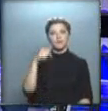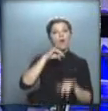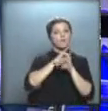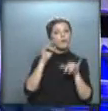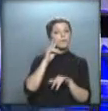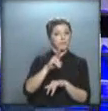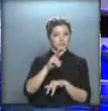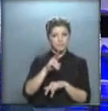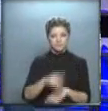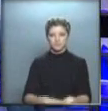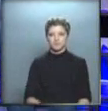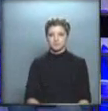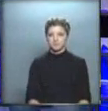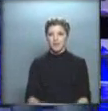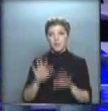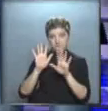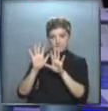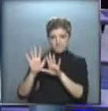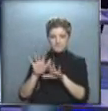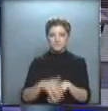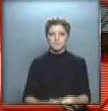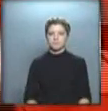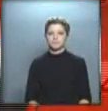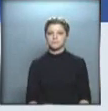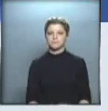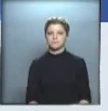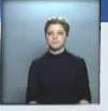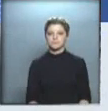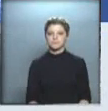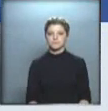informe. Vamos a ver el informe y estate ahí, no te vayas.